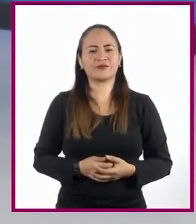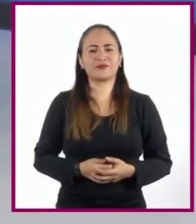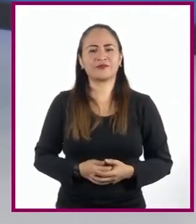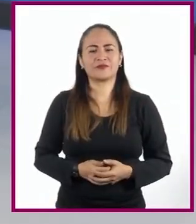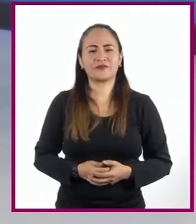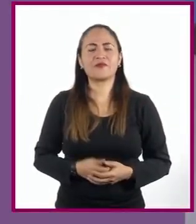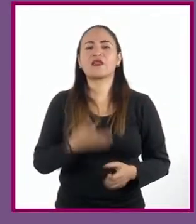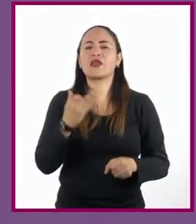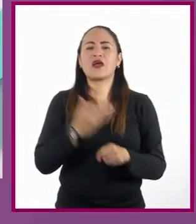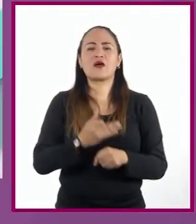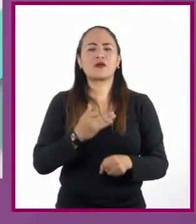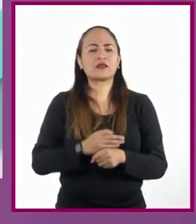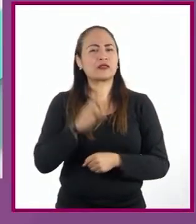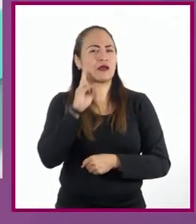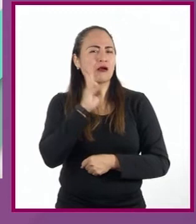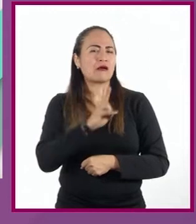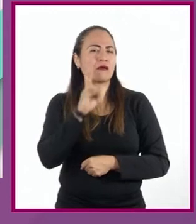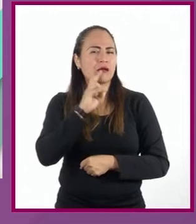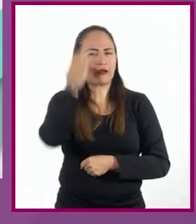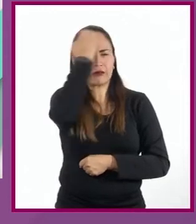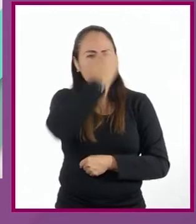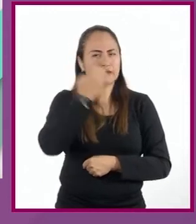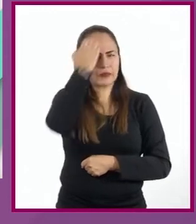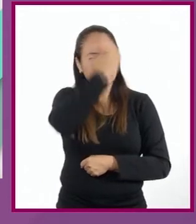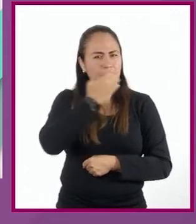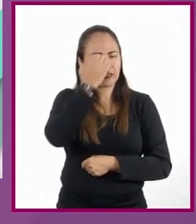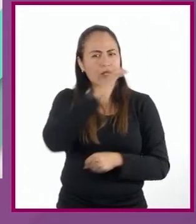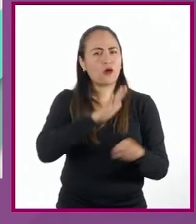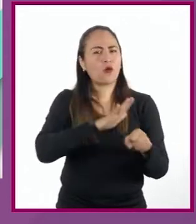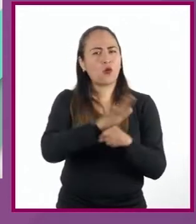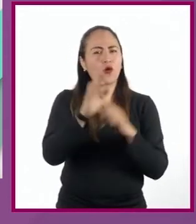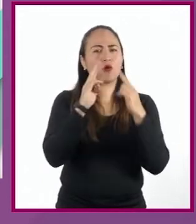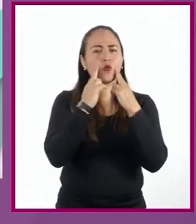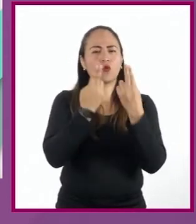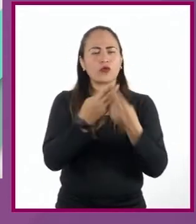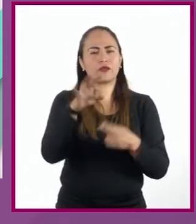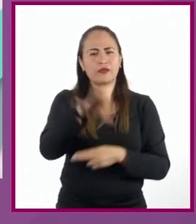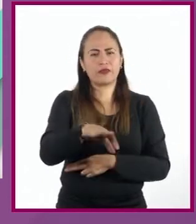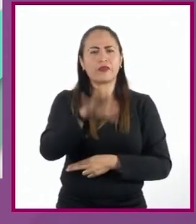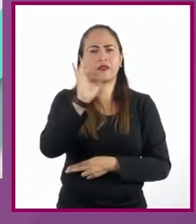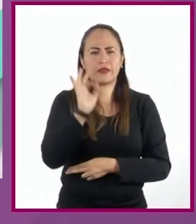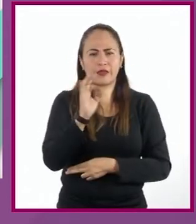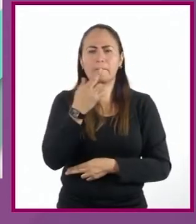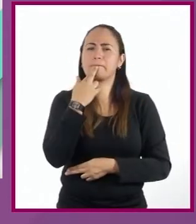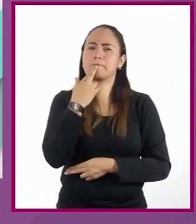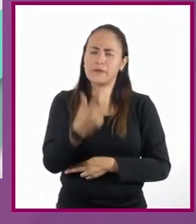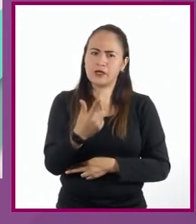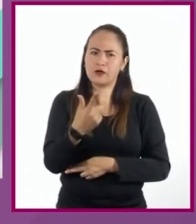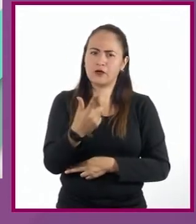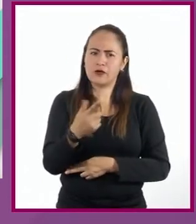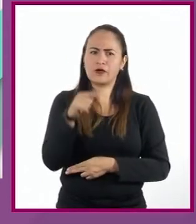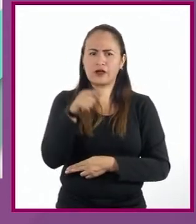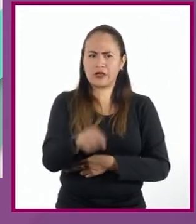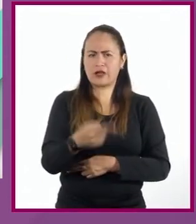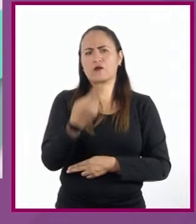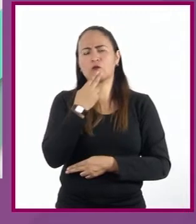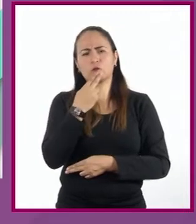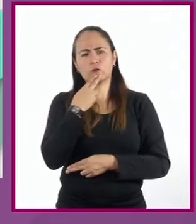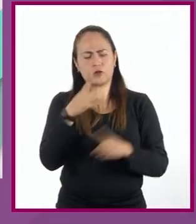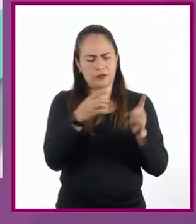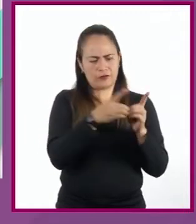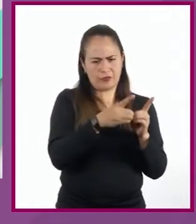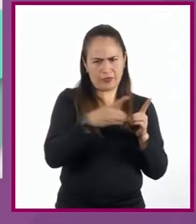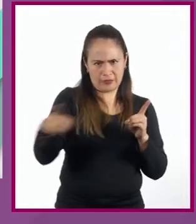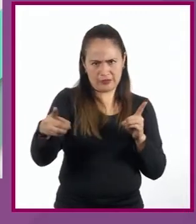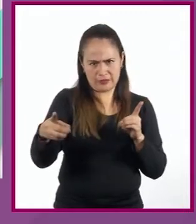que hemos analizado, marcaremos la unidad que consideremos más conveniente para medir las siguientes distancias